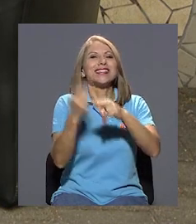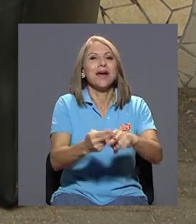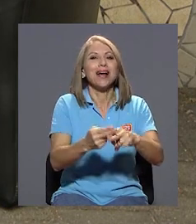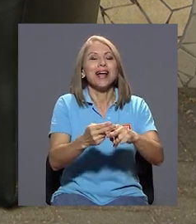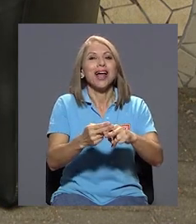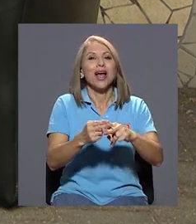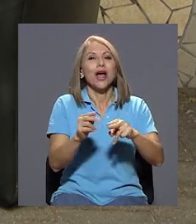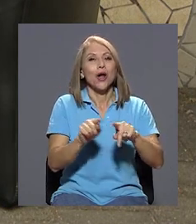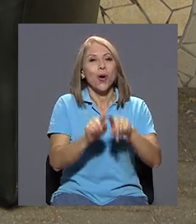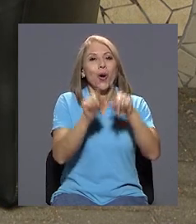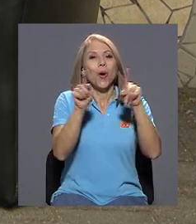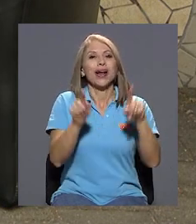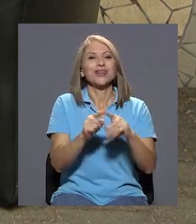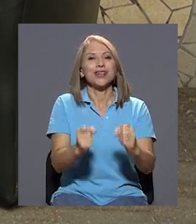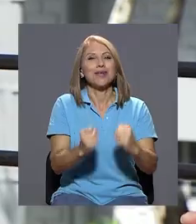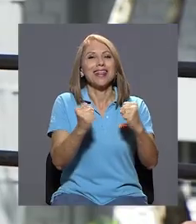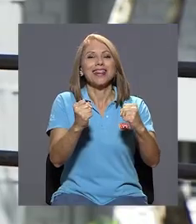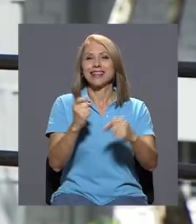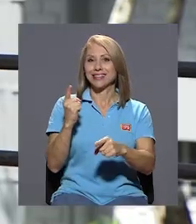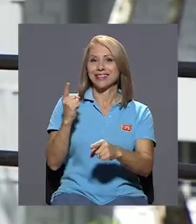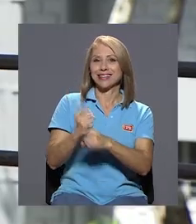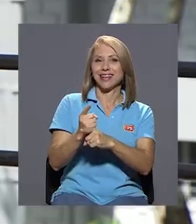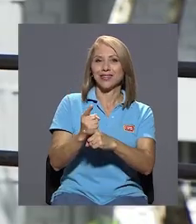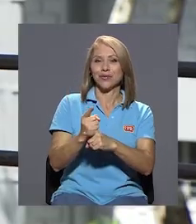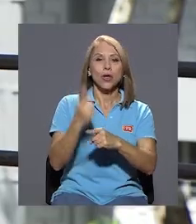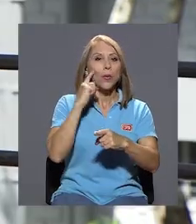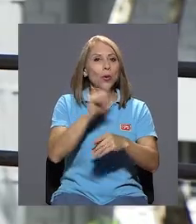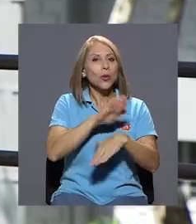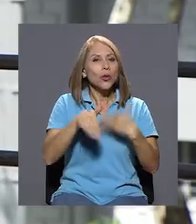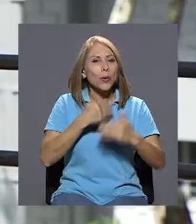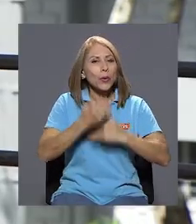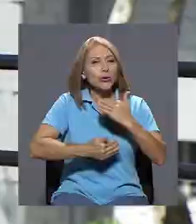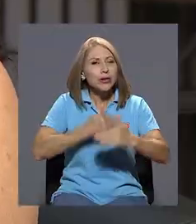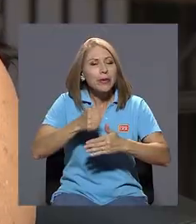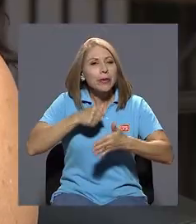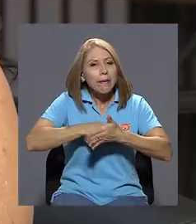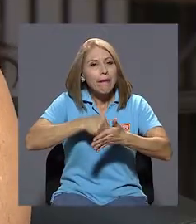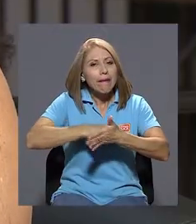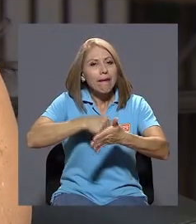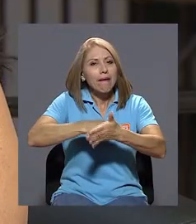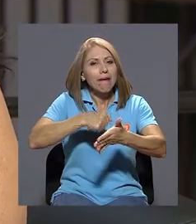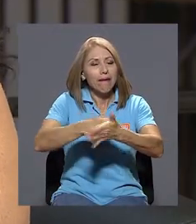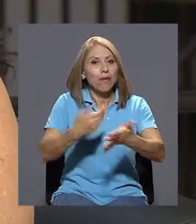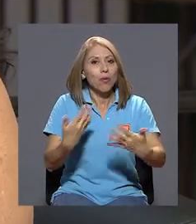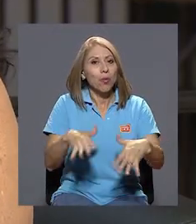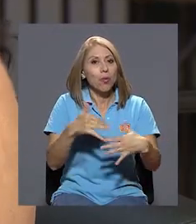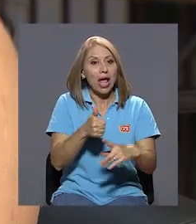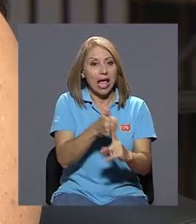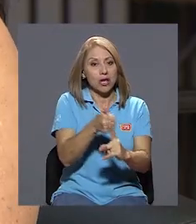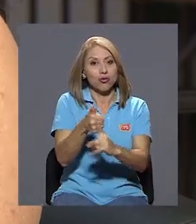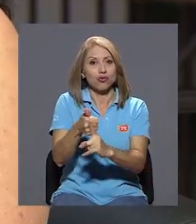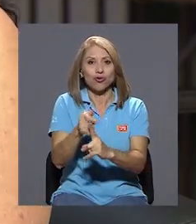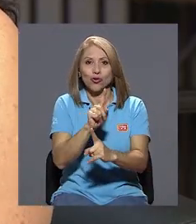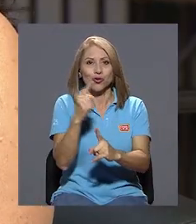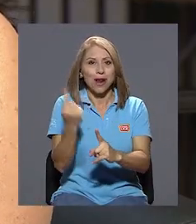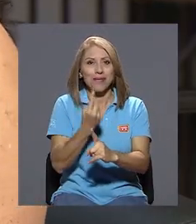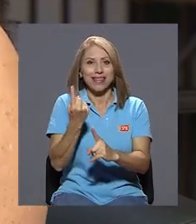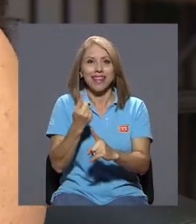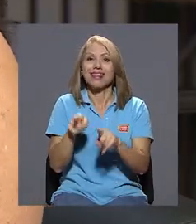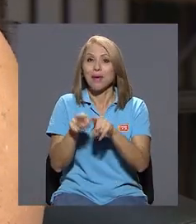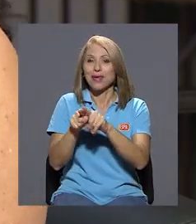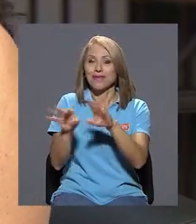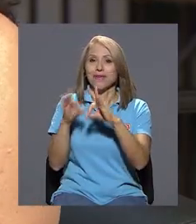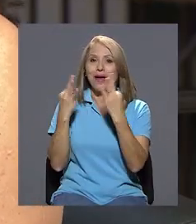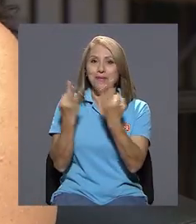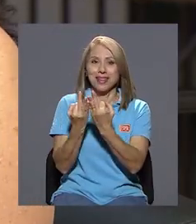llaman corazones valientes. Exacto. Sí, por todo ese procedimientos, esos esfuerzos que han tenido que hacer, bueno, no solo ellos, sino